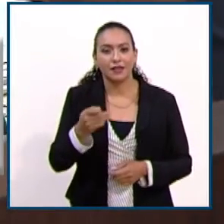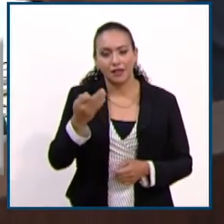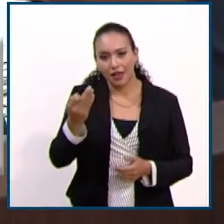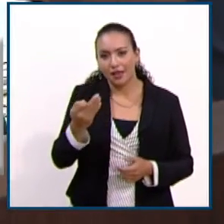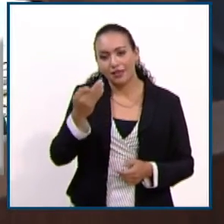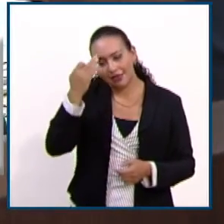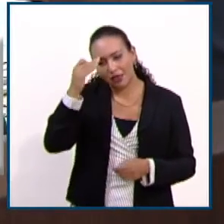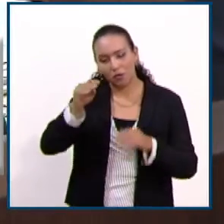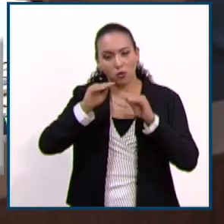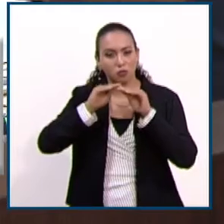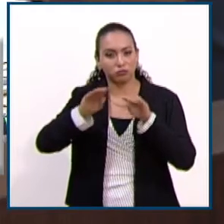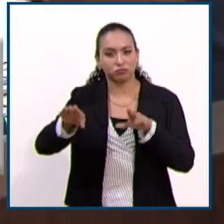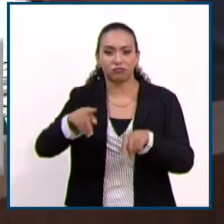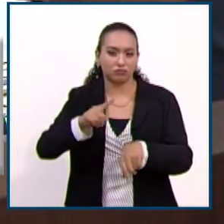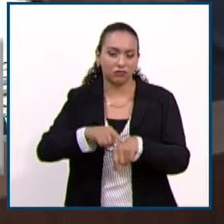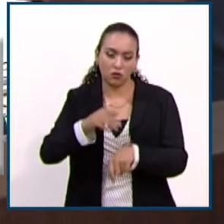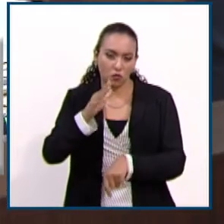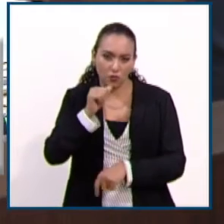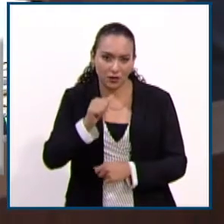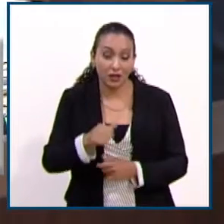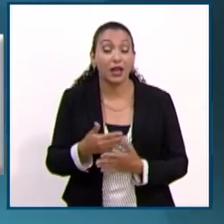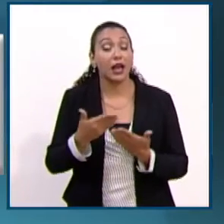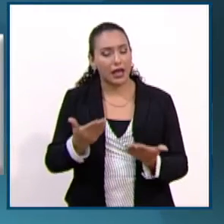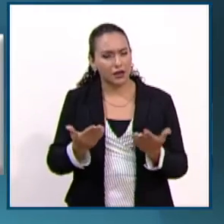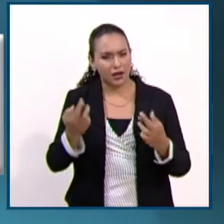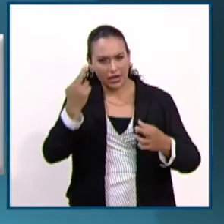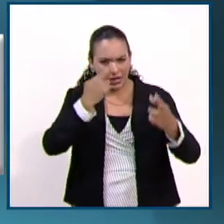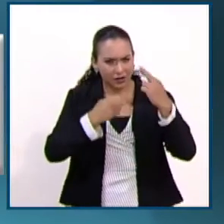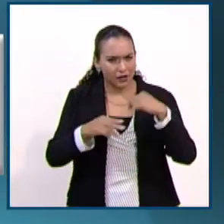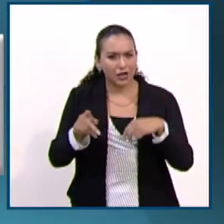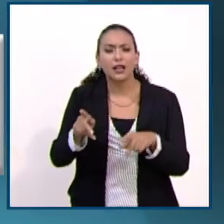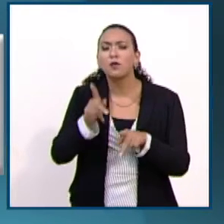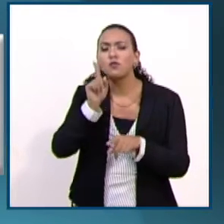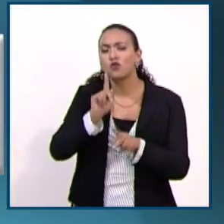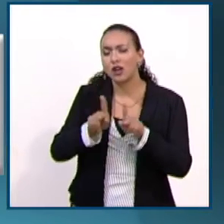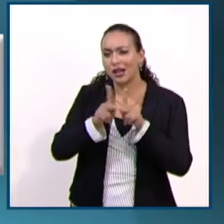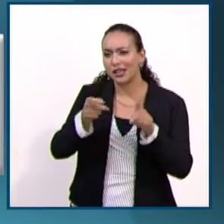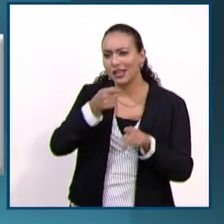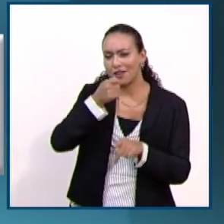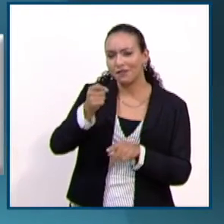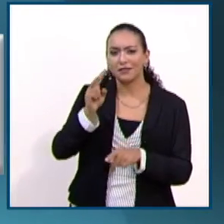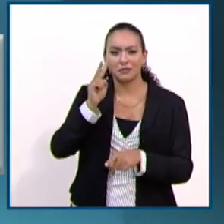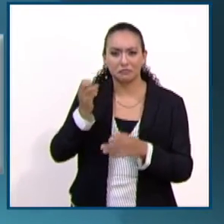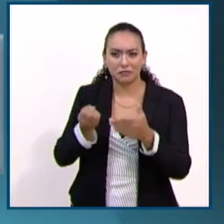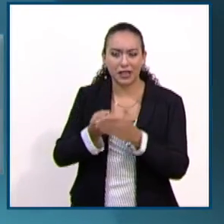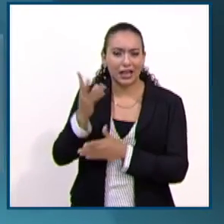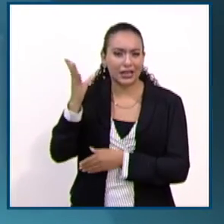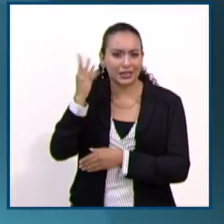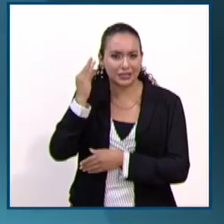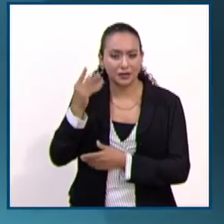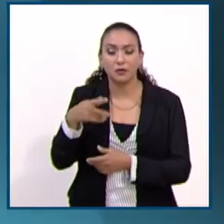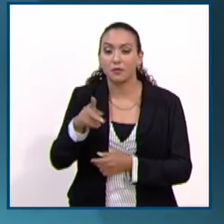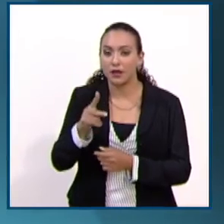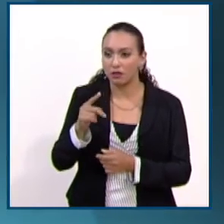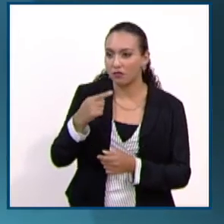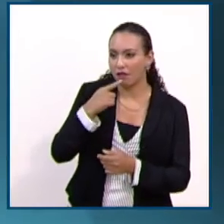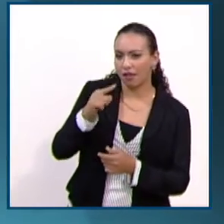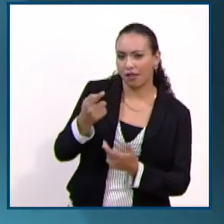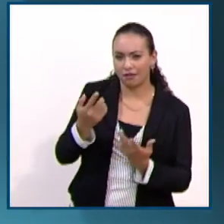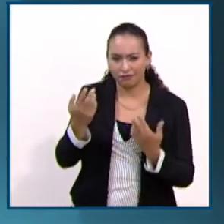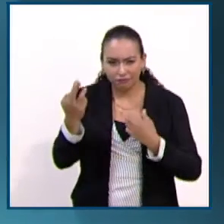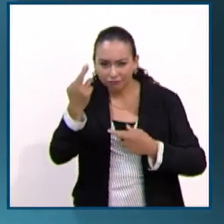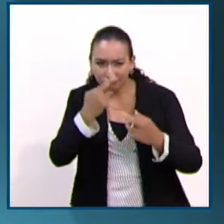radio. El magistrado propone confirmar la medida cautelar, argumentando que la comisión de quejas no fue incongruente,